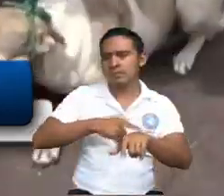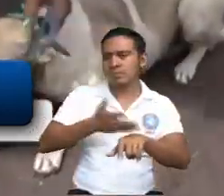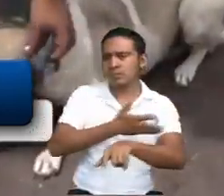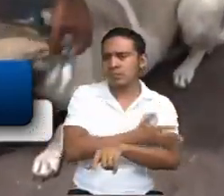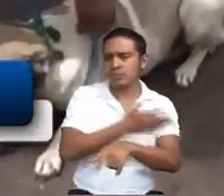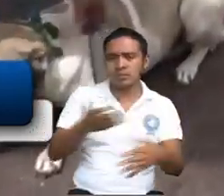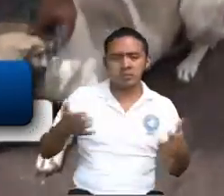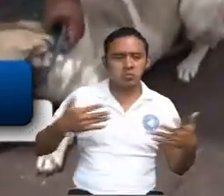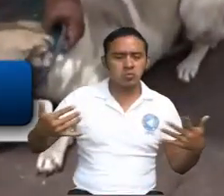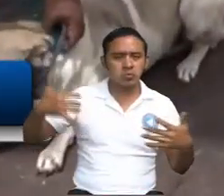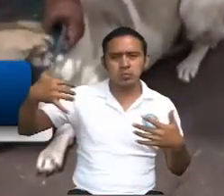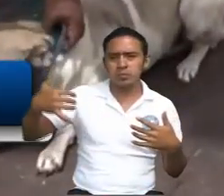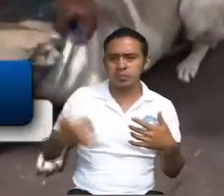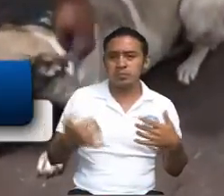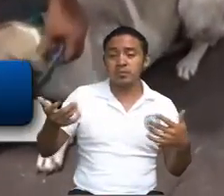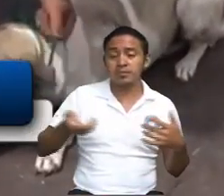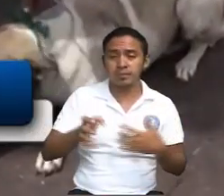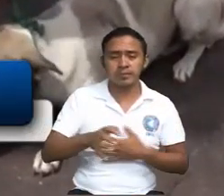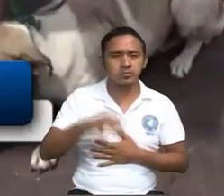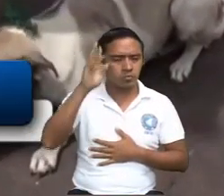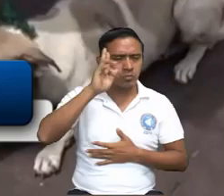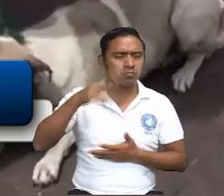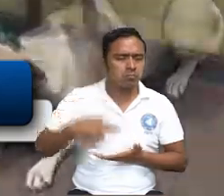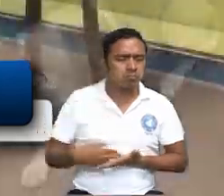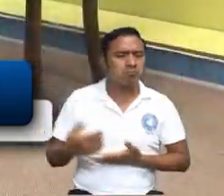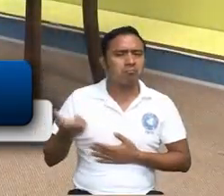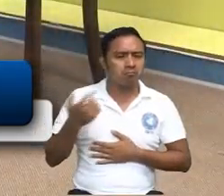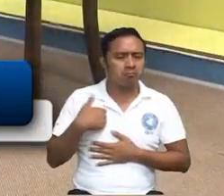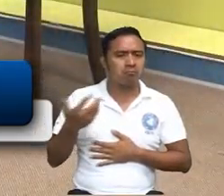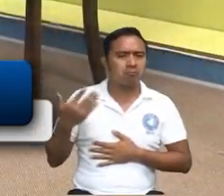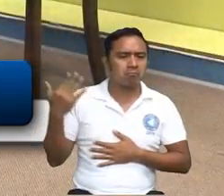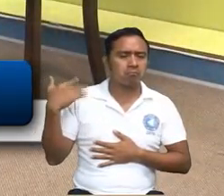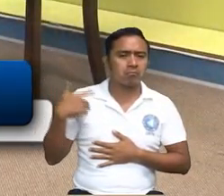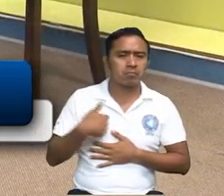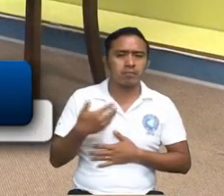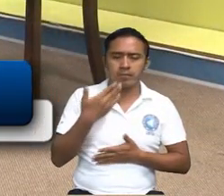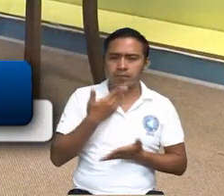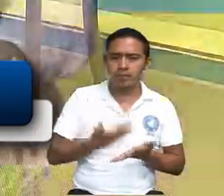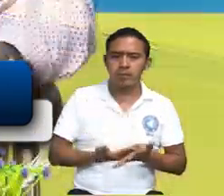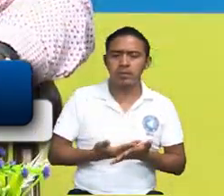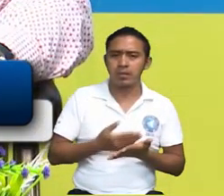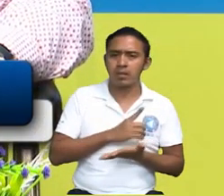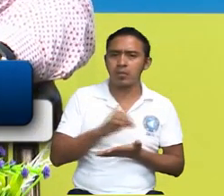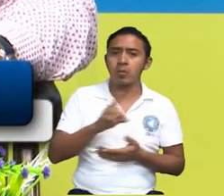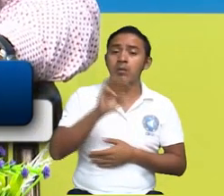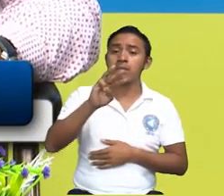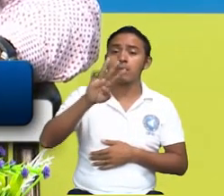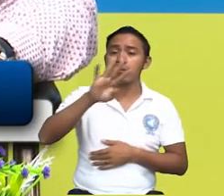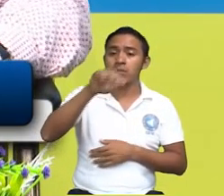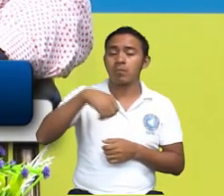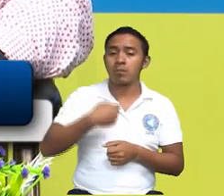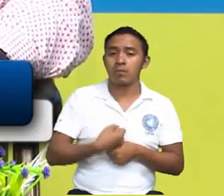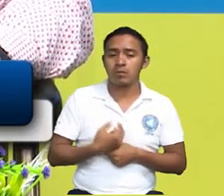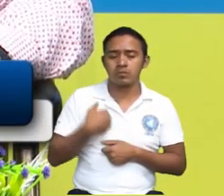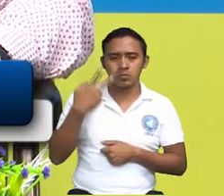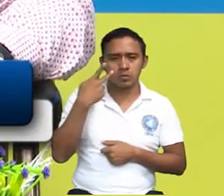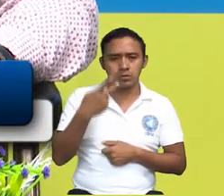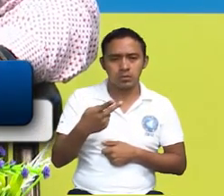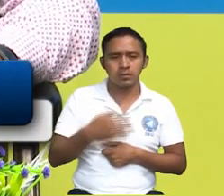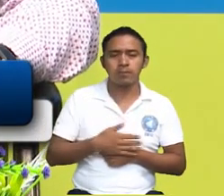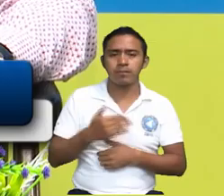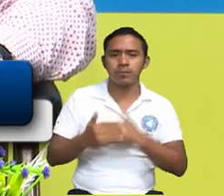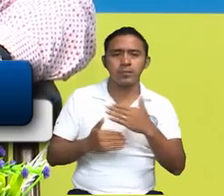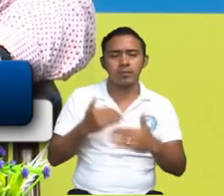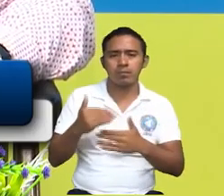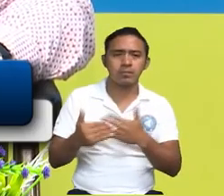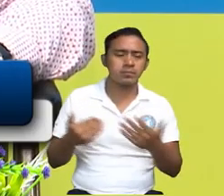jornada de vacunación. Yo me acuerdo muy bien cuando, yo gracias a Dios tengo 34 años y he sido testigo pues de los avances